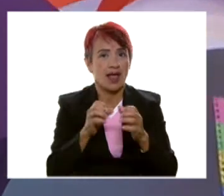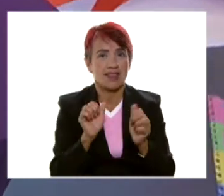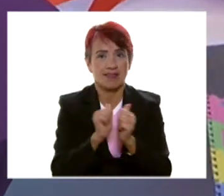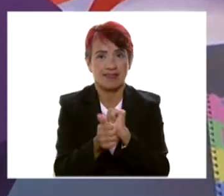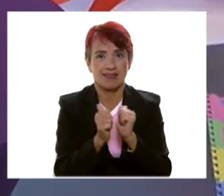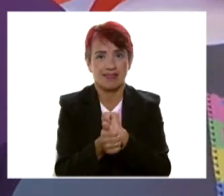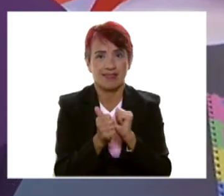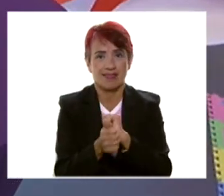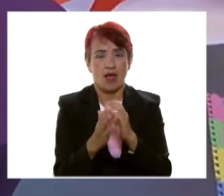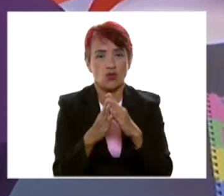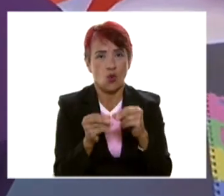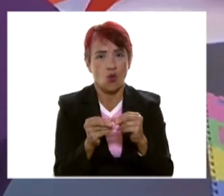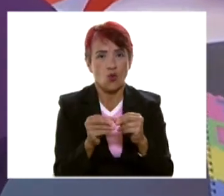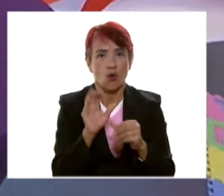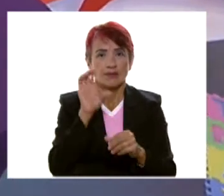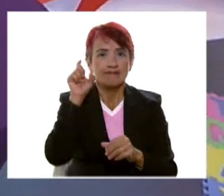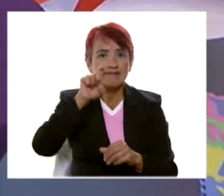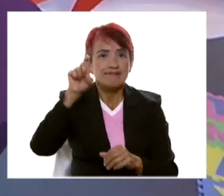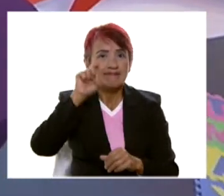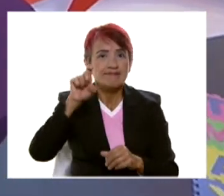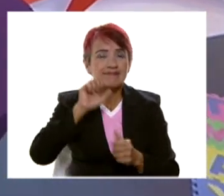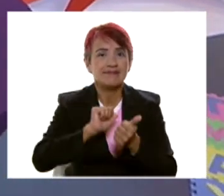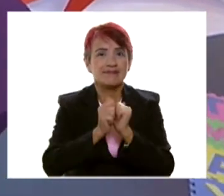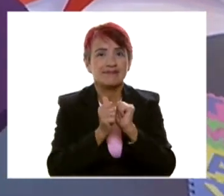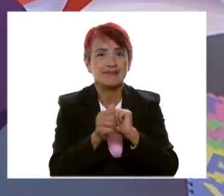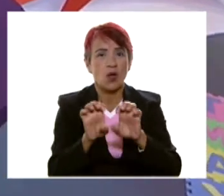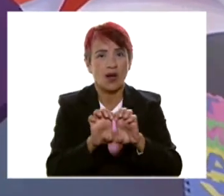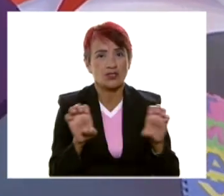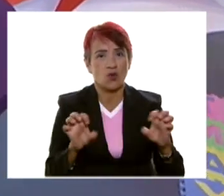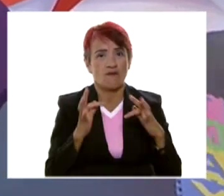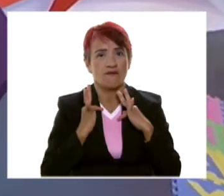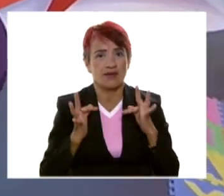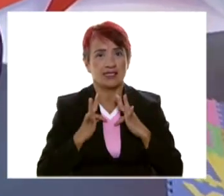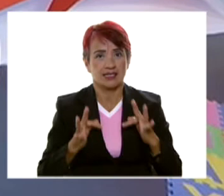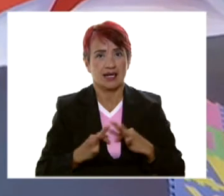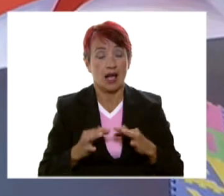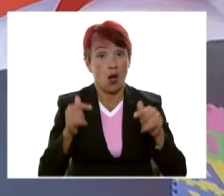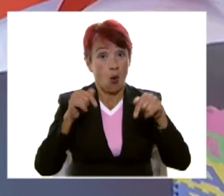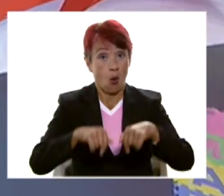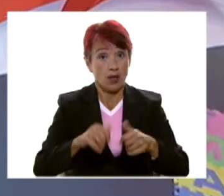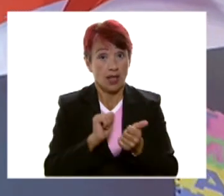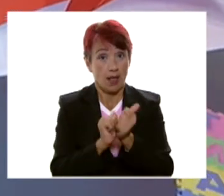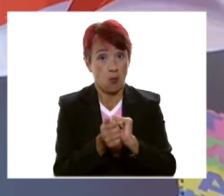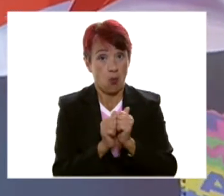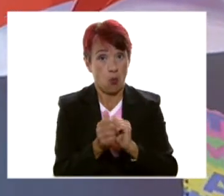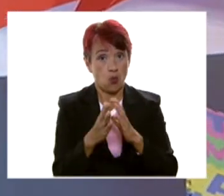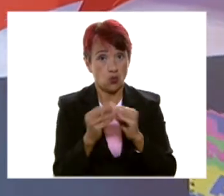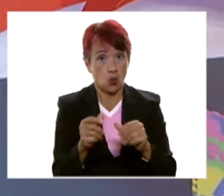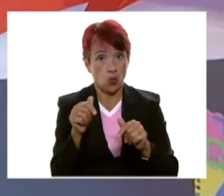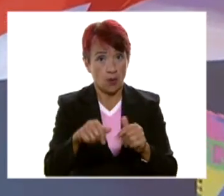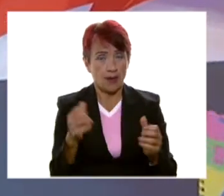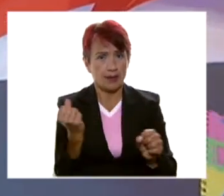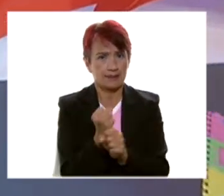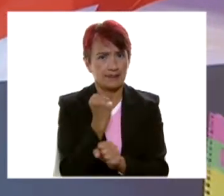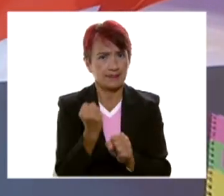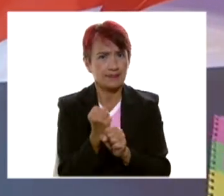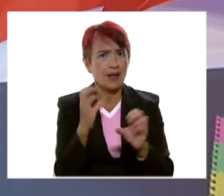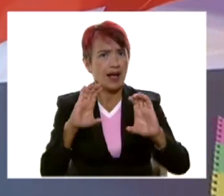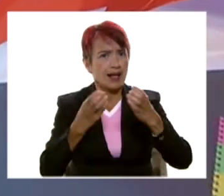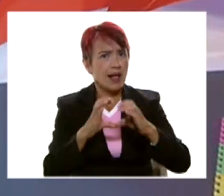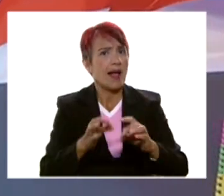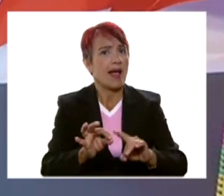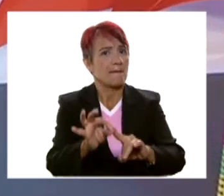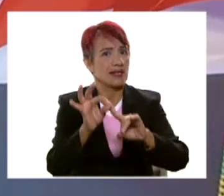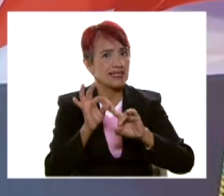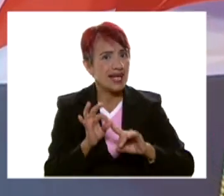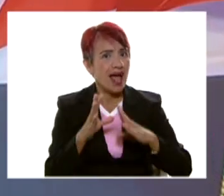viernes estamos en el área de formación de educación física. Hoy vamos a trabajar una clase muy